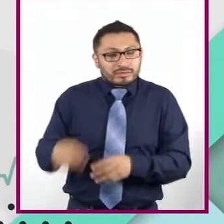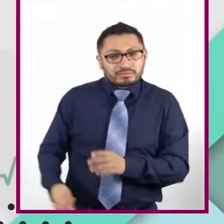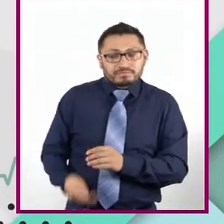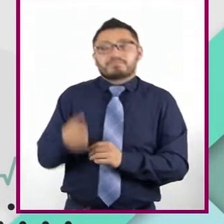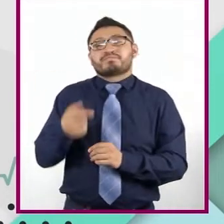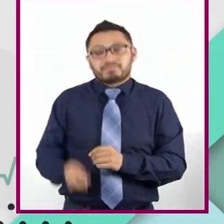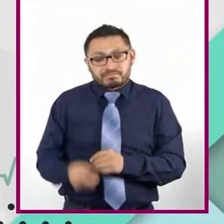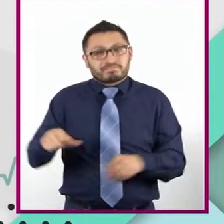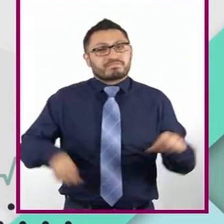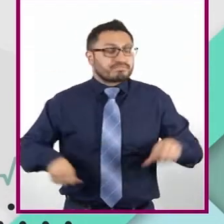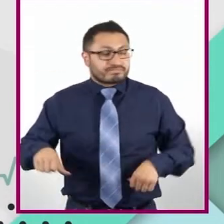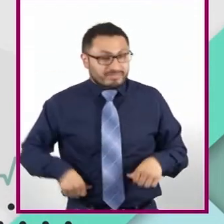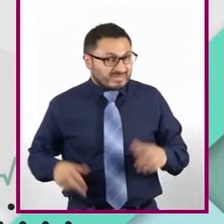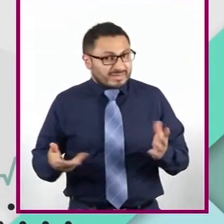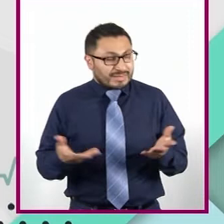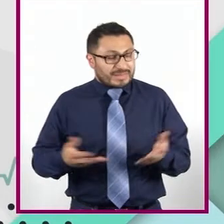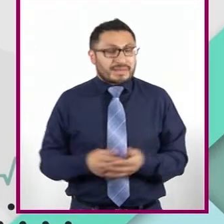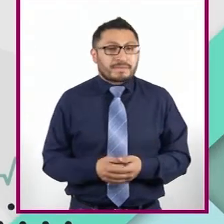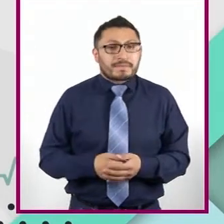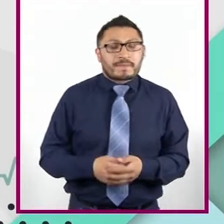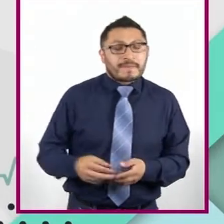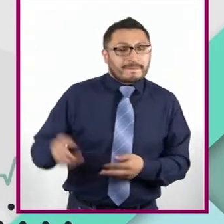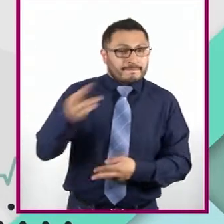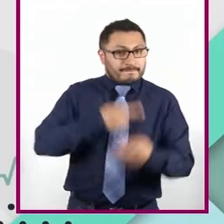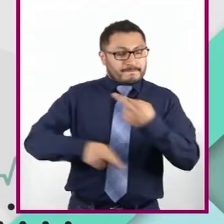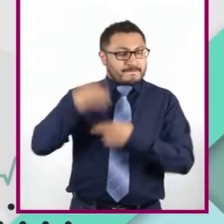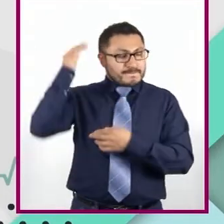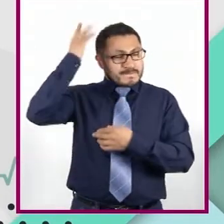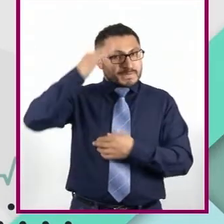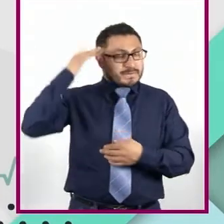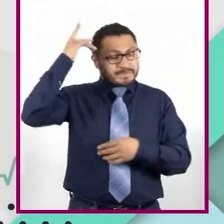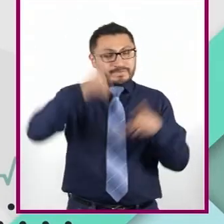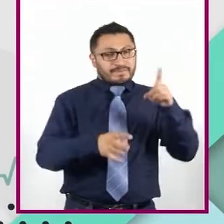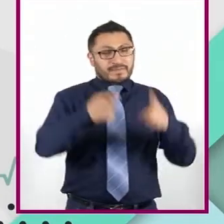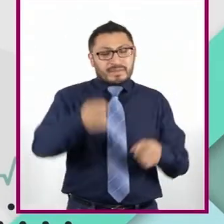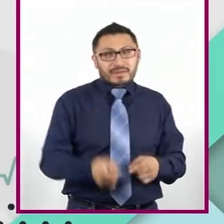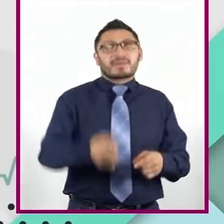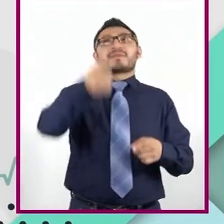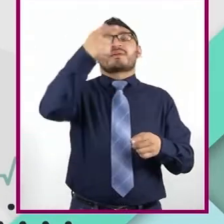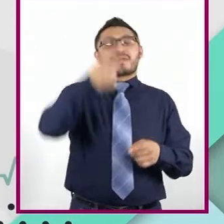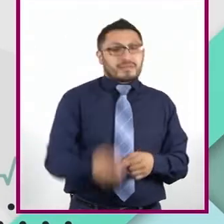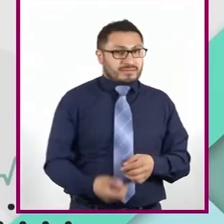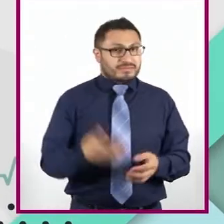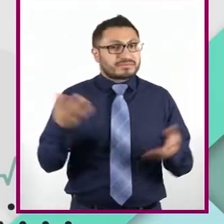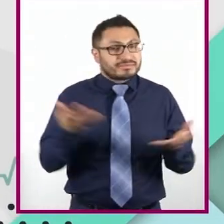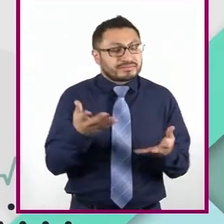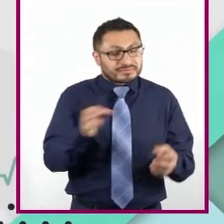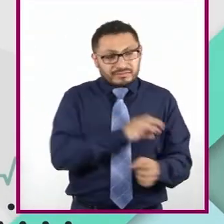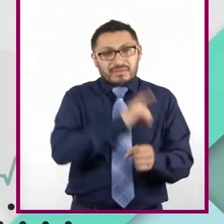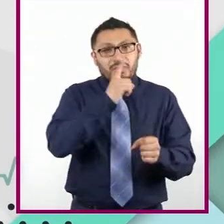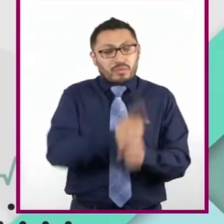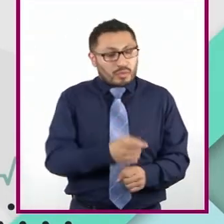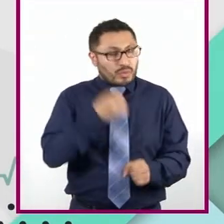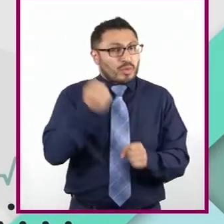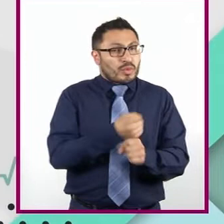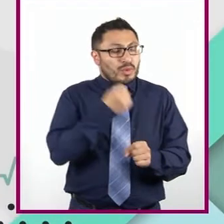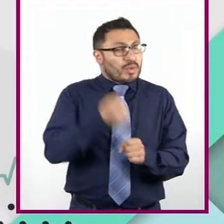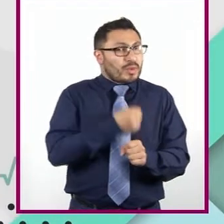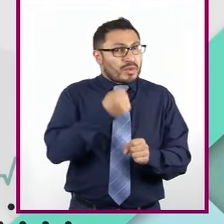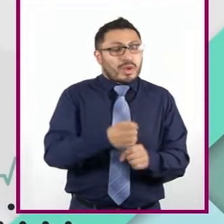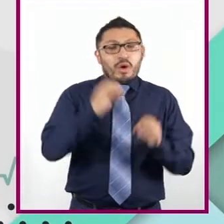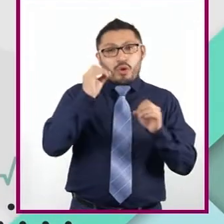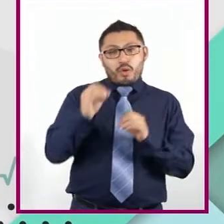a nuestro análisis, de acuerdo con los lanzamientos que realizaron Cecilia y Santiago, la probabilidad frecuencial